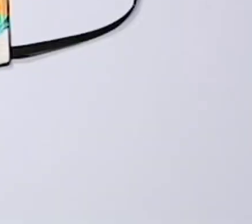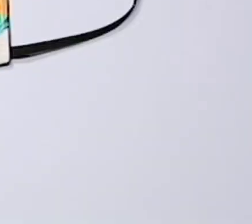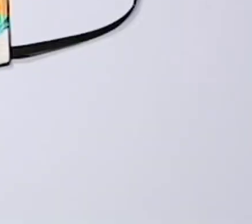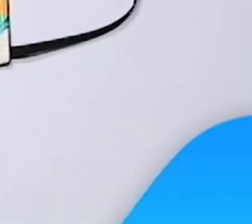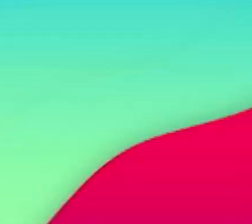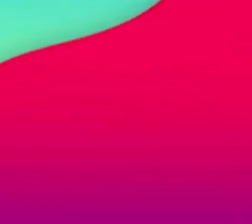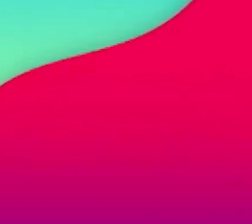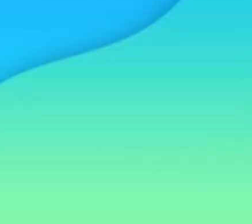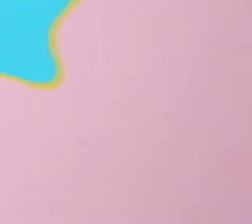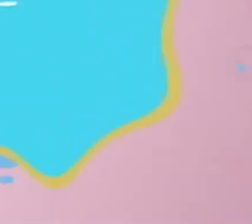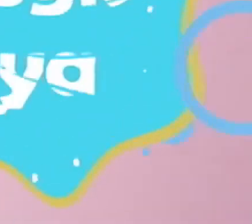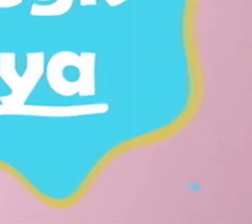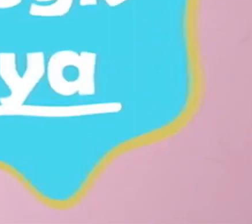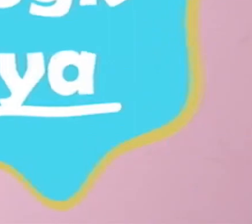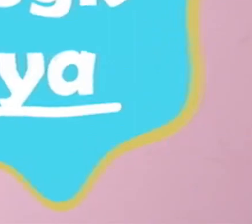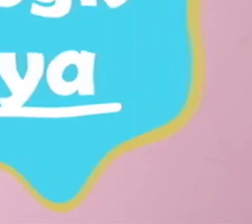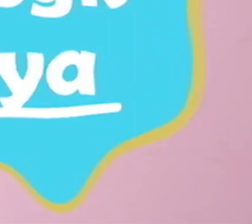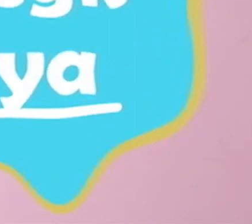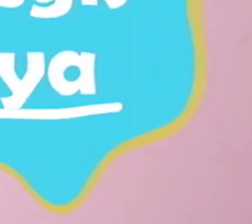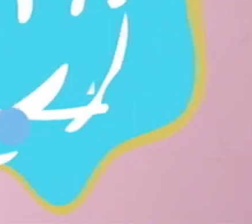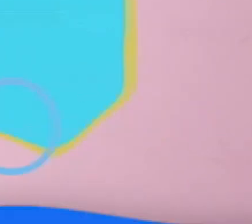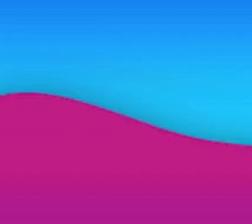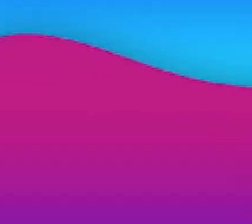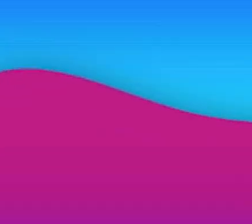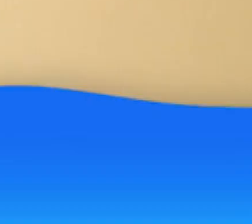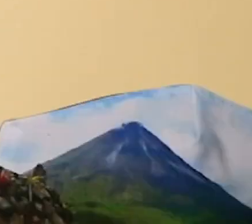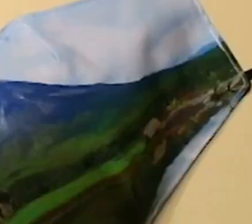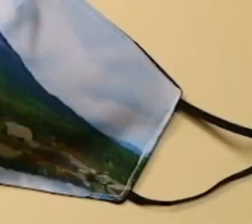Este verano, si elegís playa,